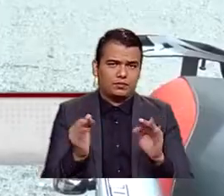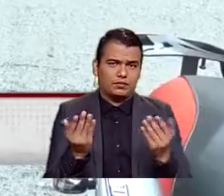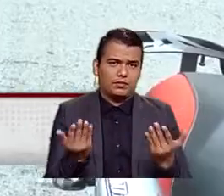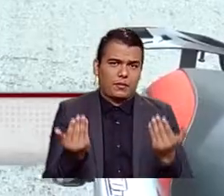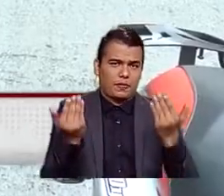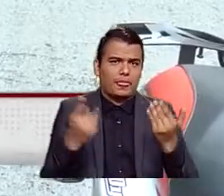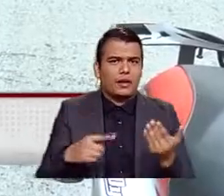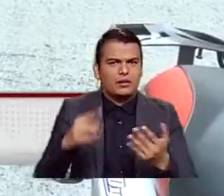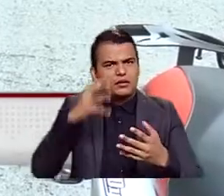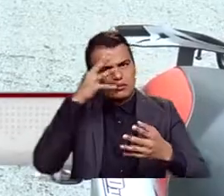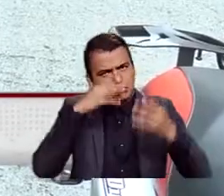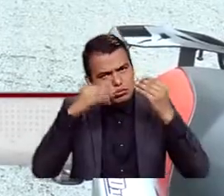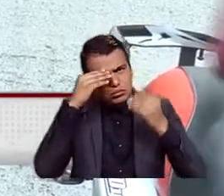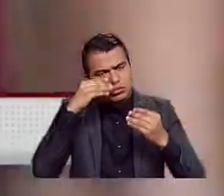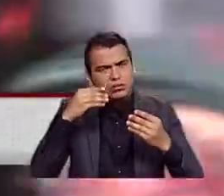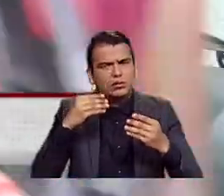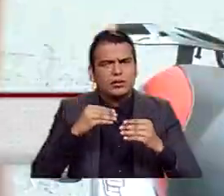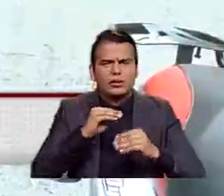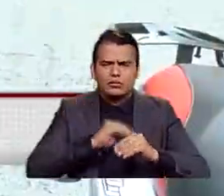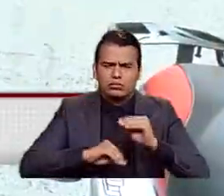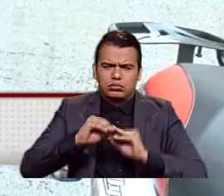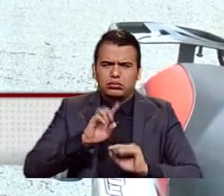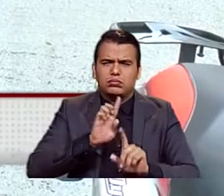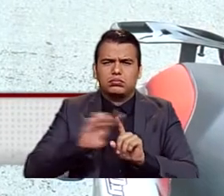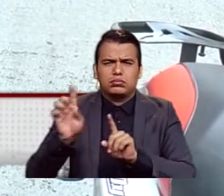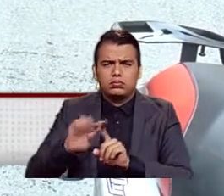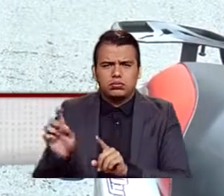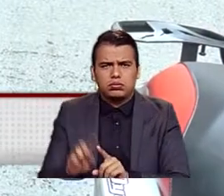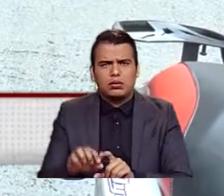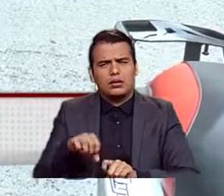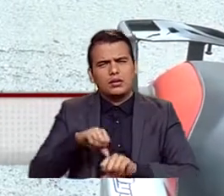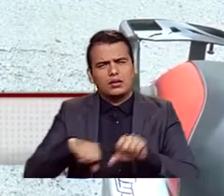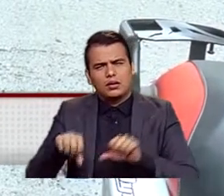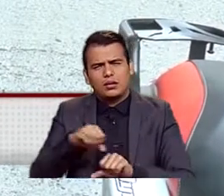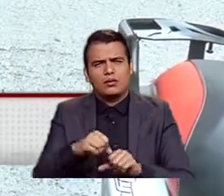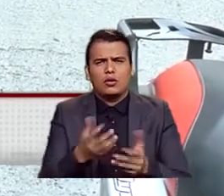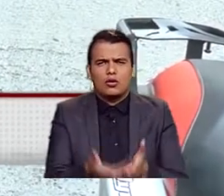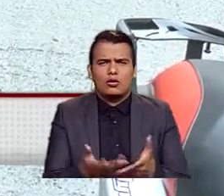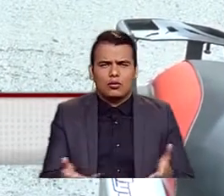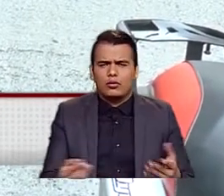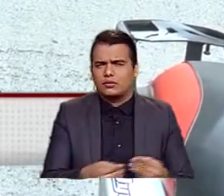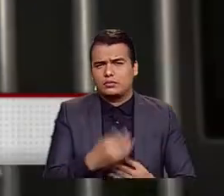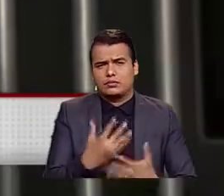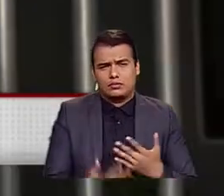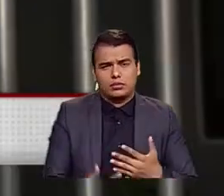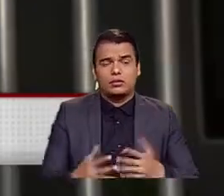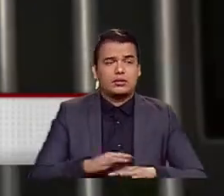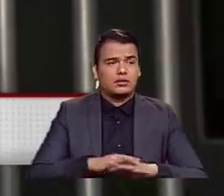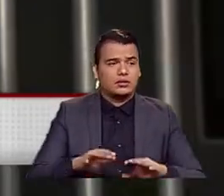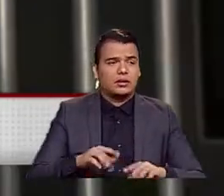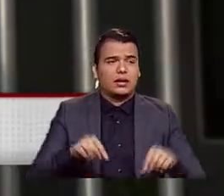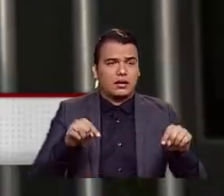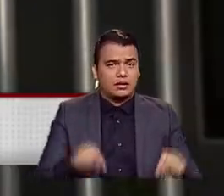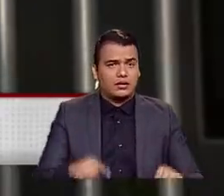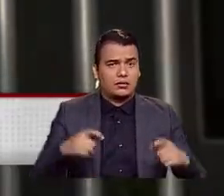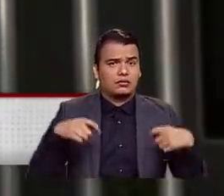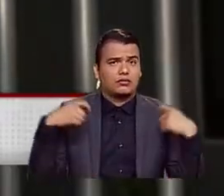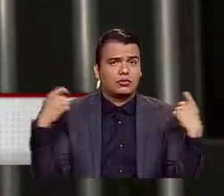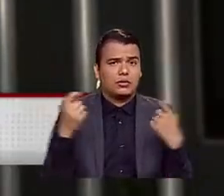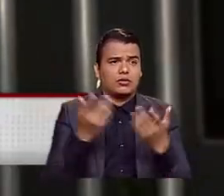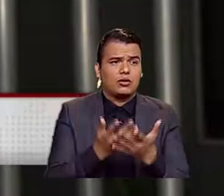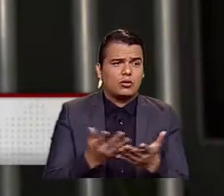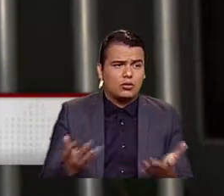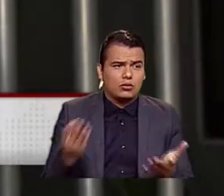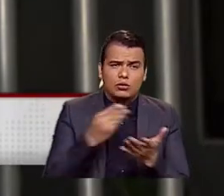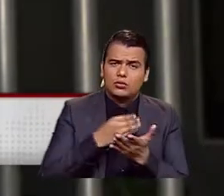ellos aprendan a hacer escobas, traperos, blanqueador, jabones, adobes, que el comercio local compre esa producción